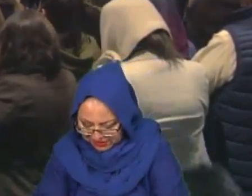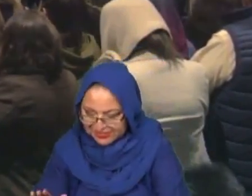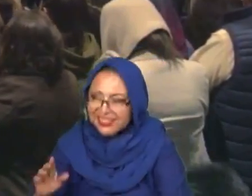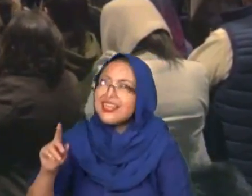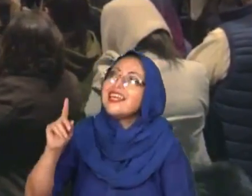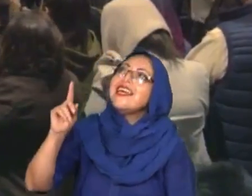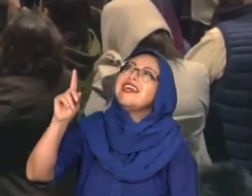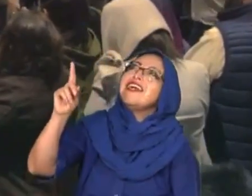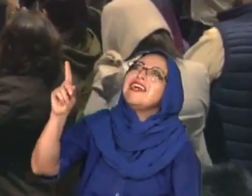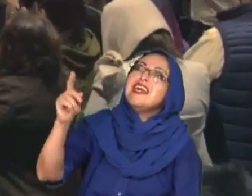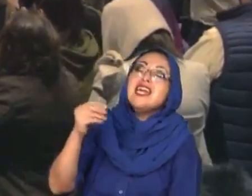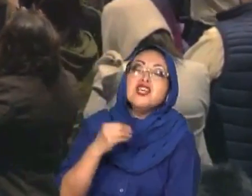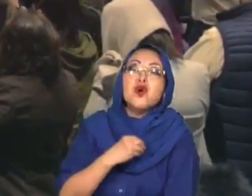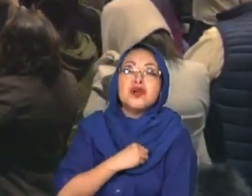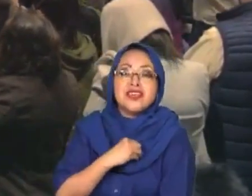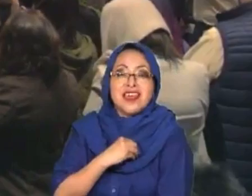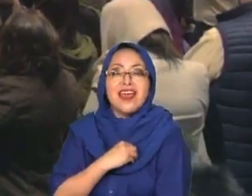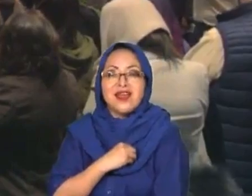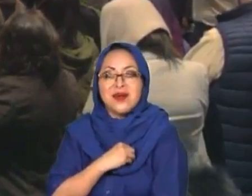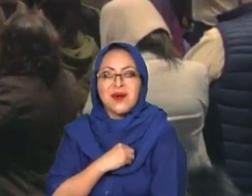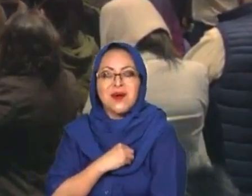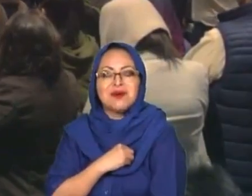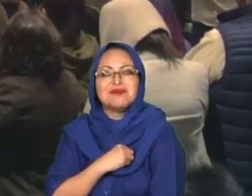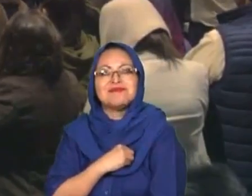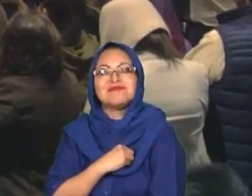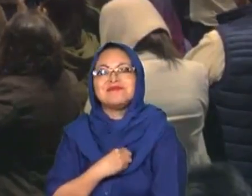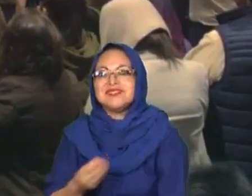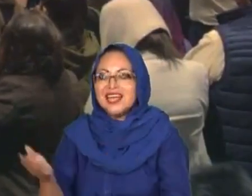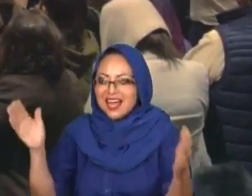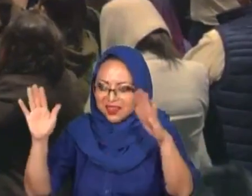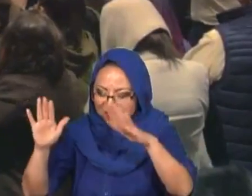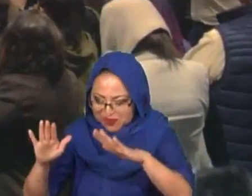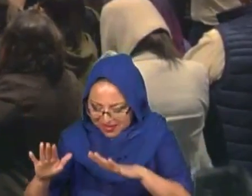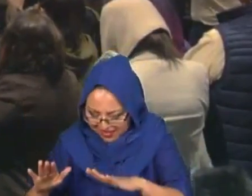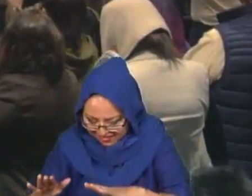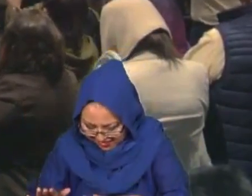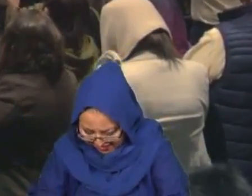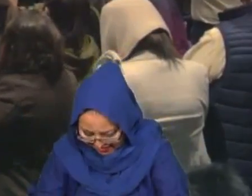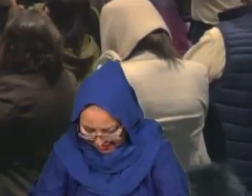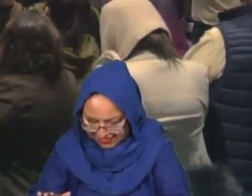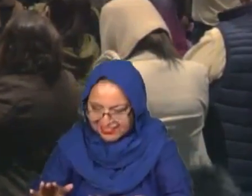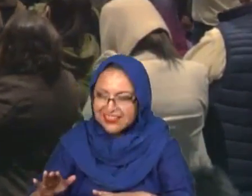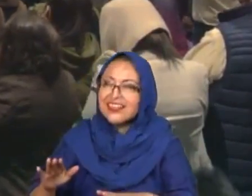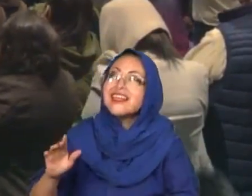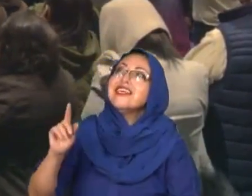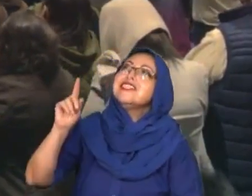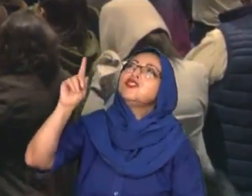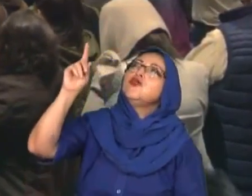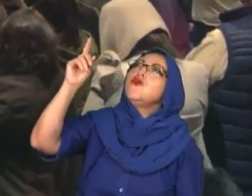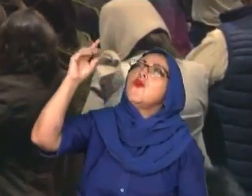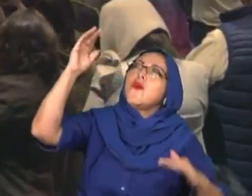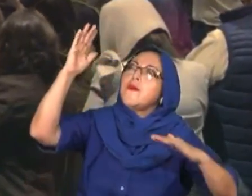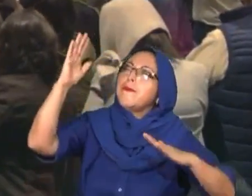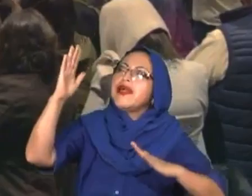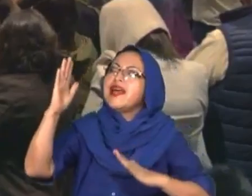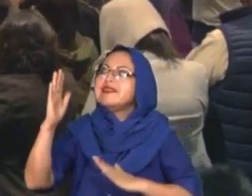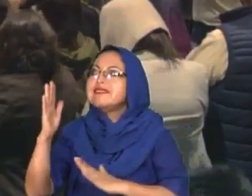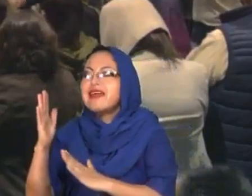adorándote. Yo quiero entrar a adorar al